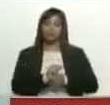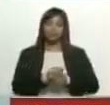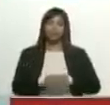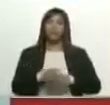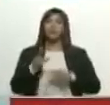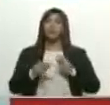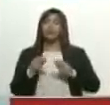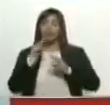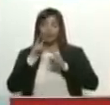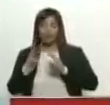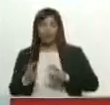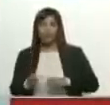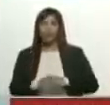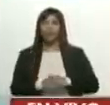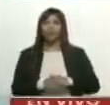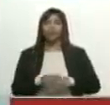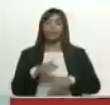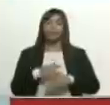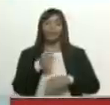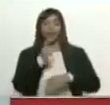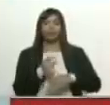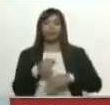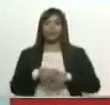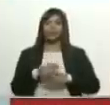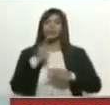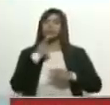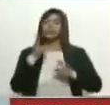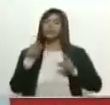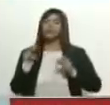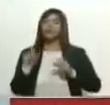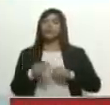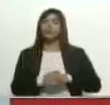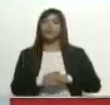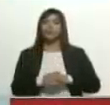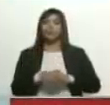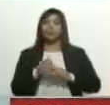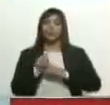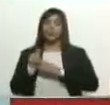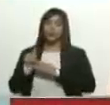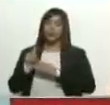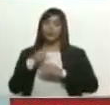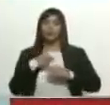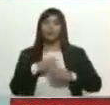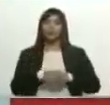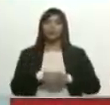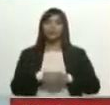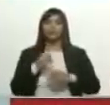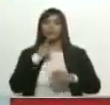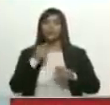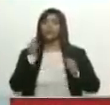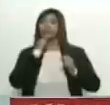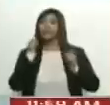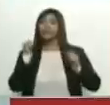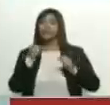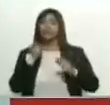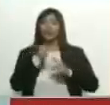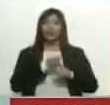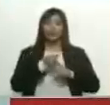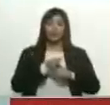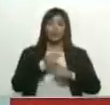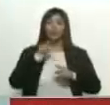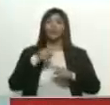estaban siendo investigadas por ser supuestamente líderes sindicales que estaban protestando, luchando por